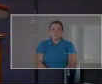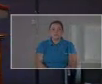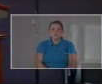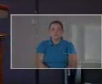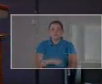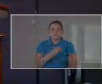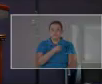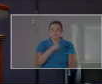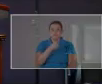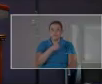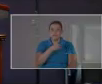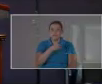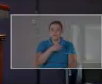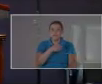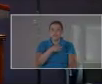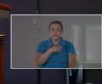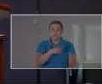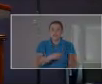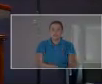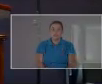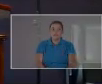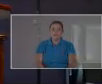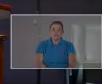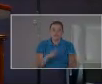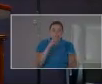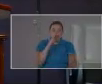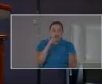y quiero que miremos algunas cosas aquí, hermano.